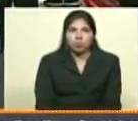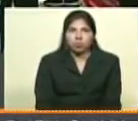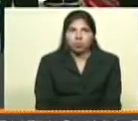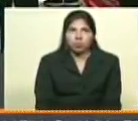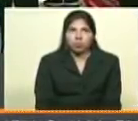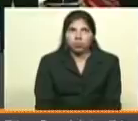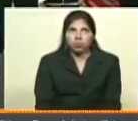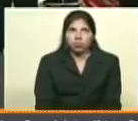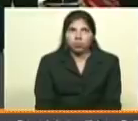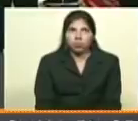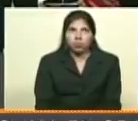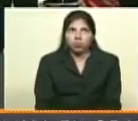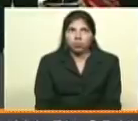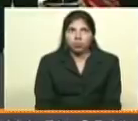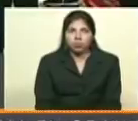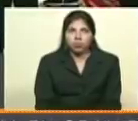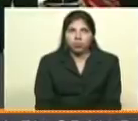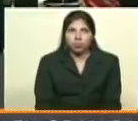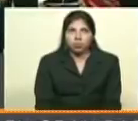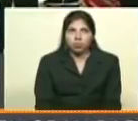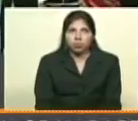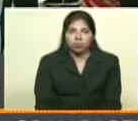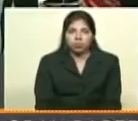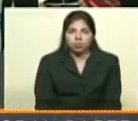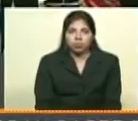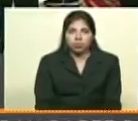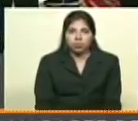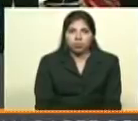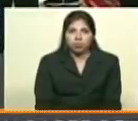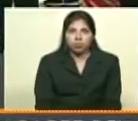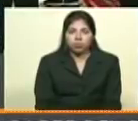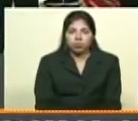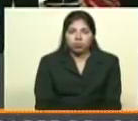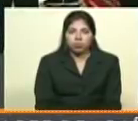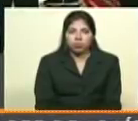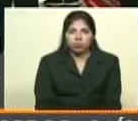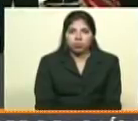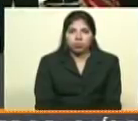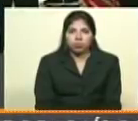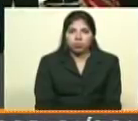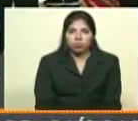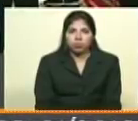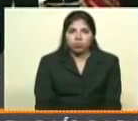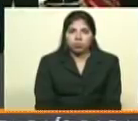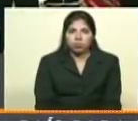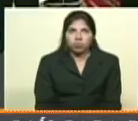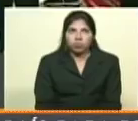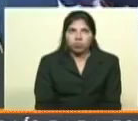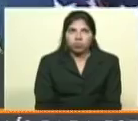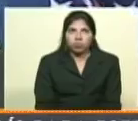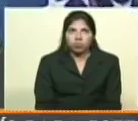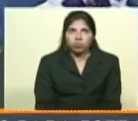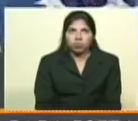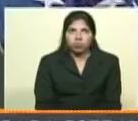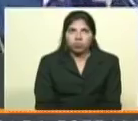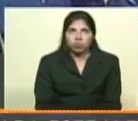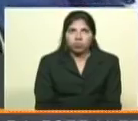constituyentes Arangibel, Arle, compañera, Zulay, camaradas todas, camarados,